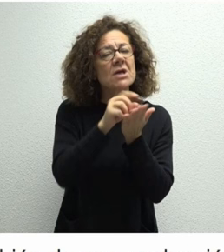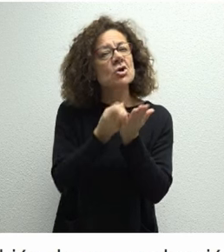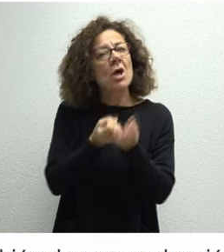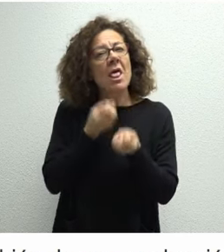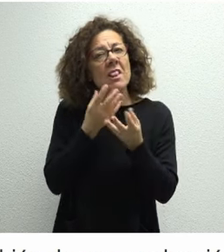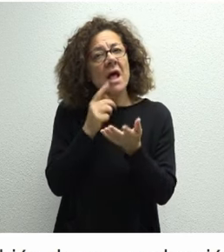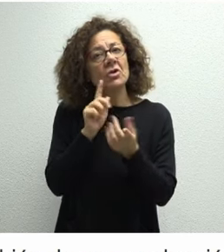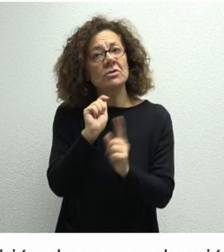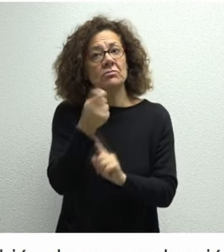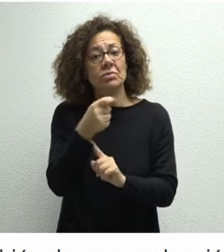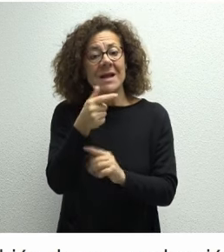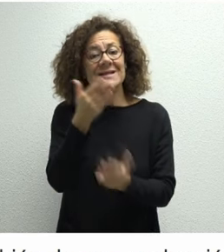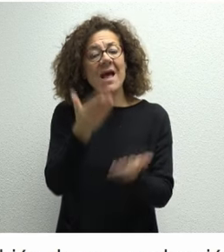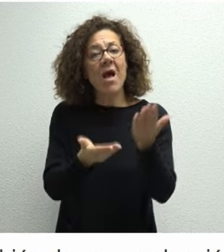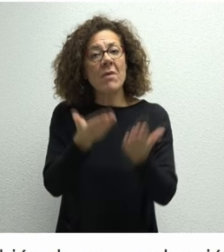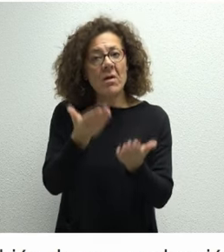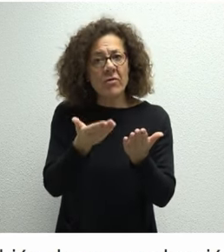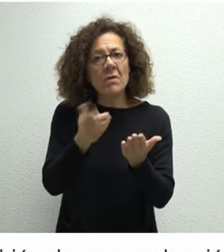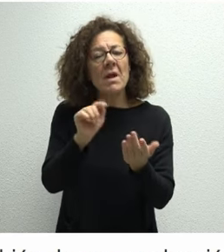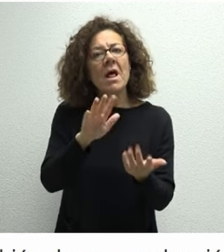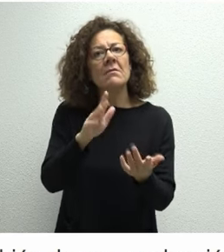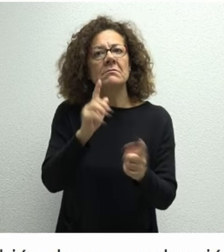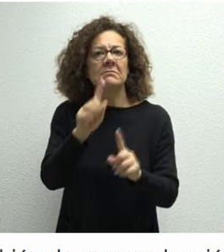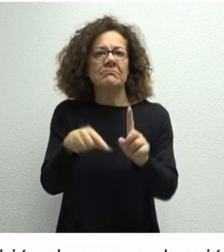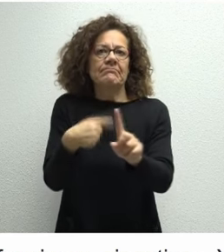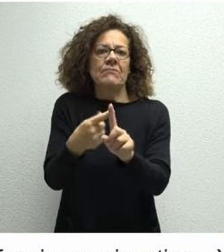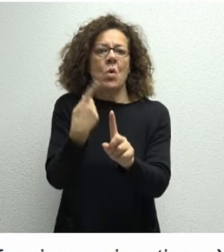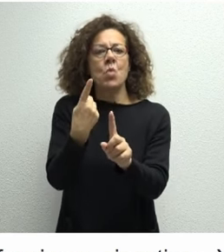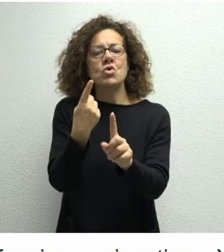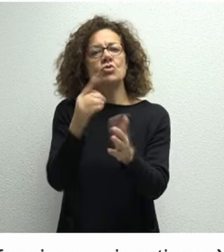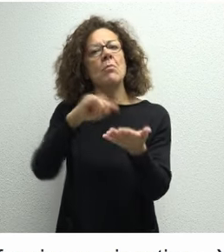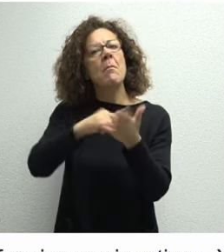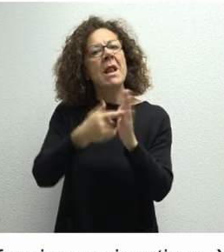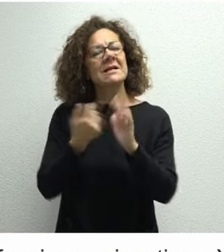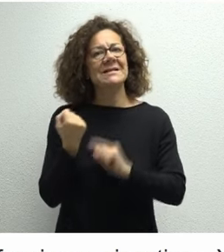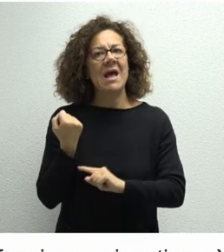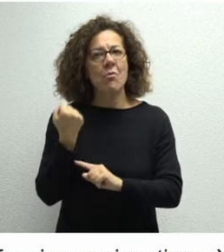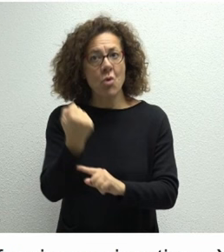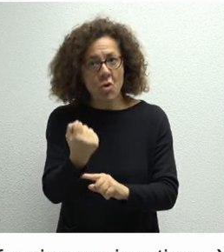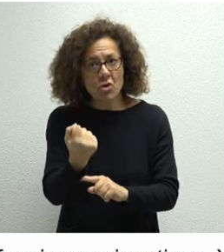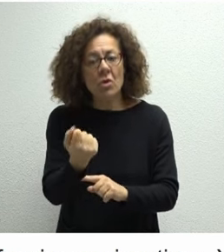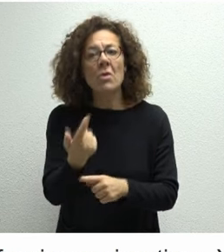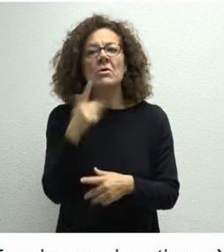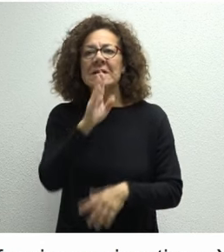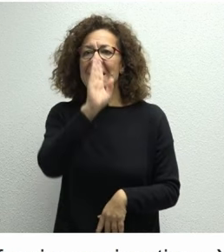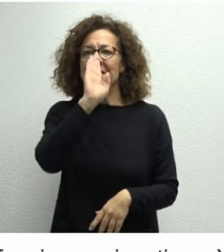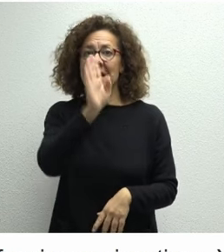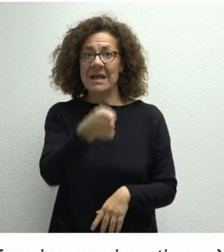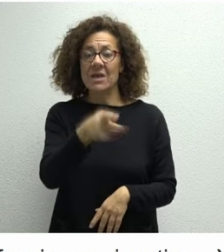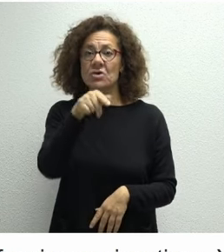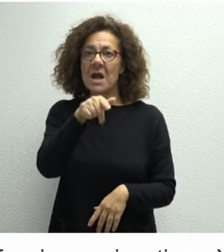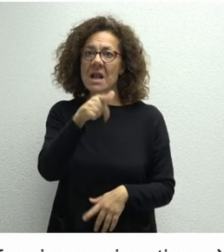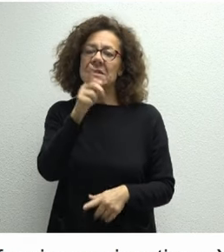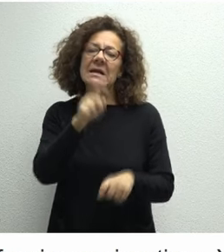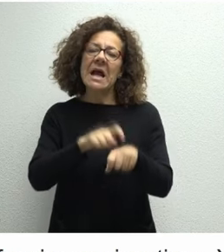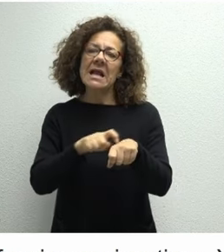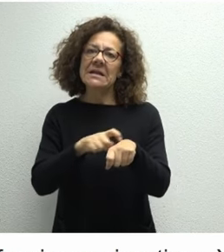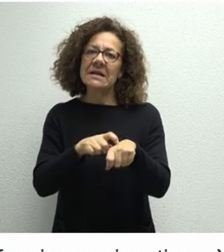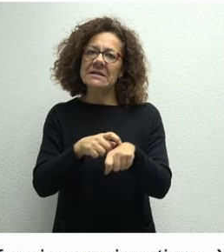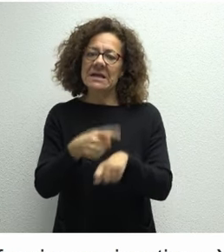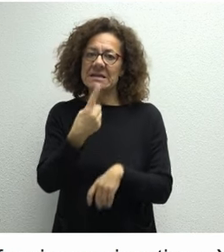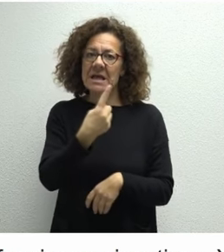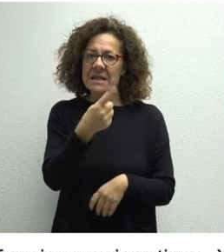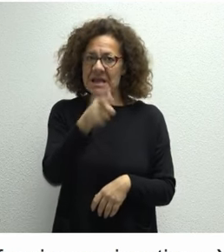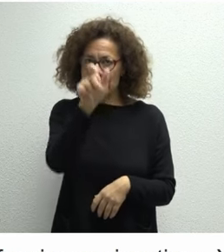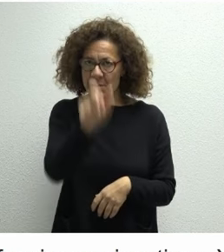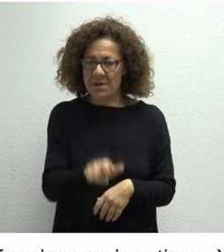que hemos visto en la evaluación para devolver unos plan unos planes de apoyo no pues pues dirigidos un poco a las características de